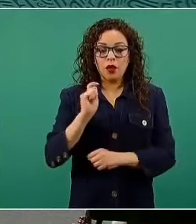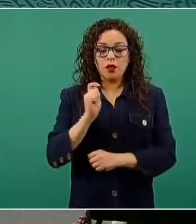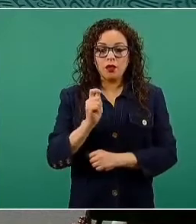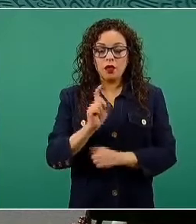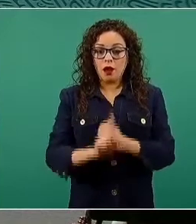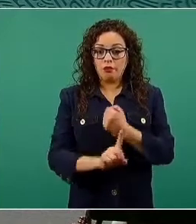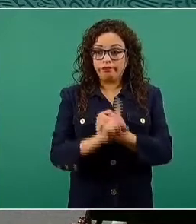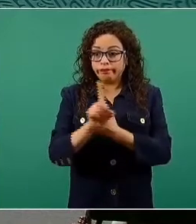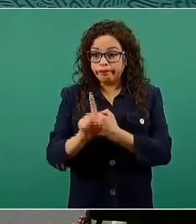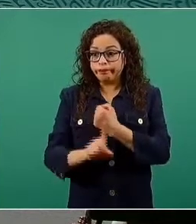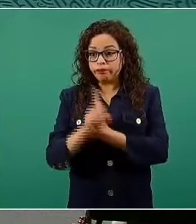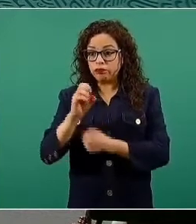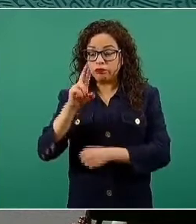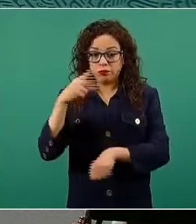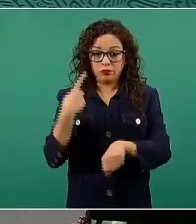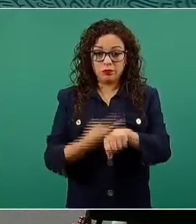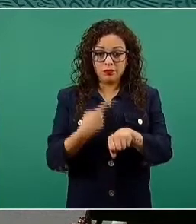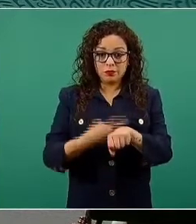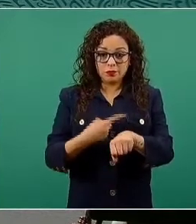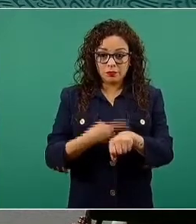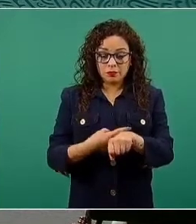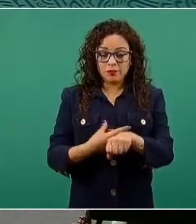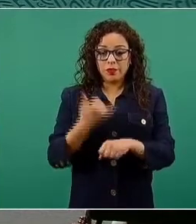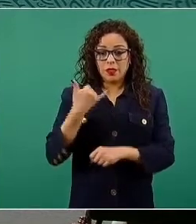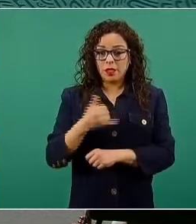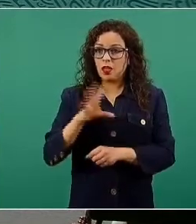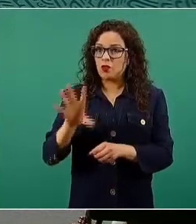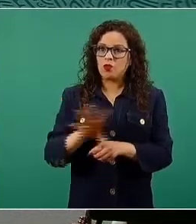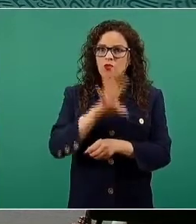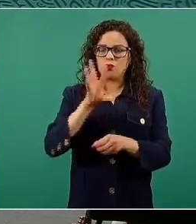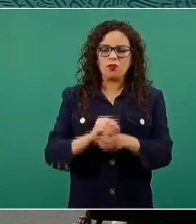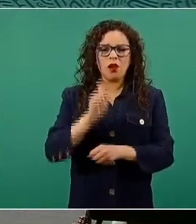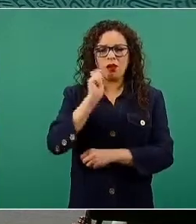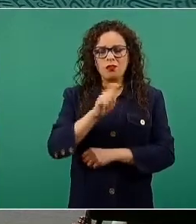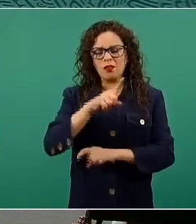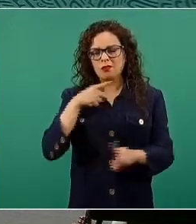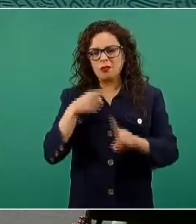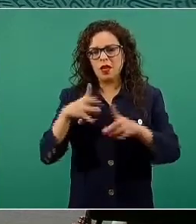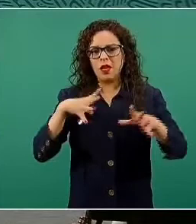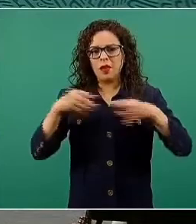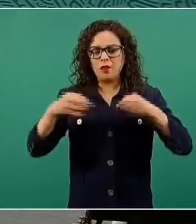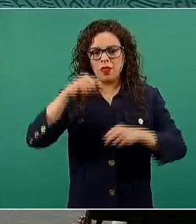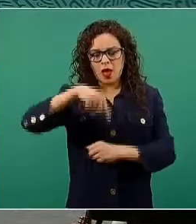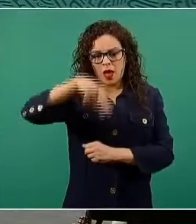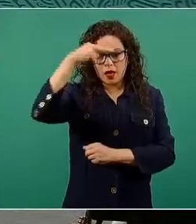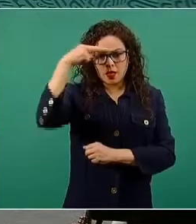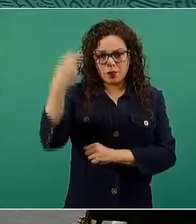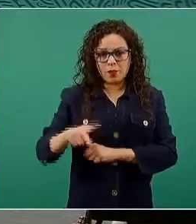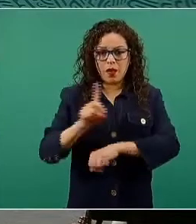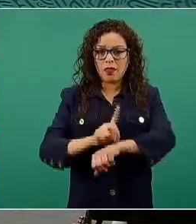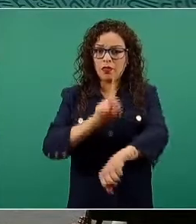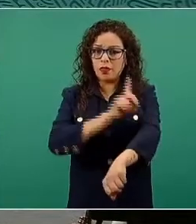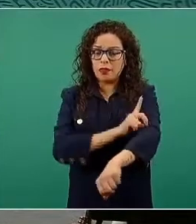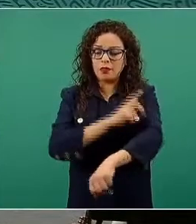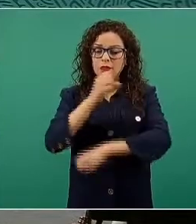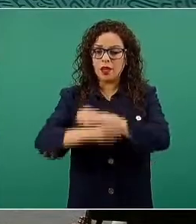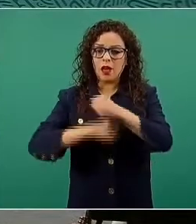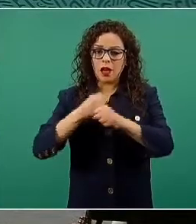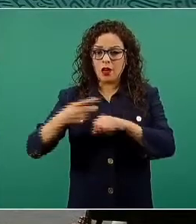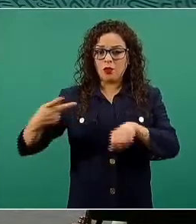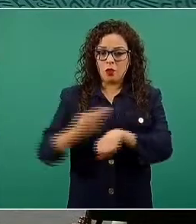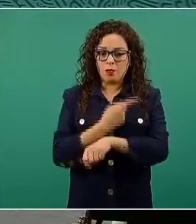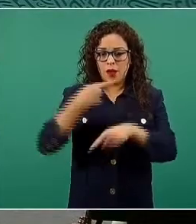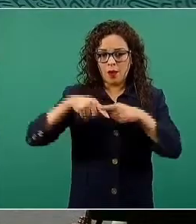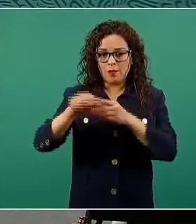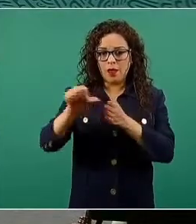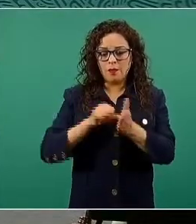complicaciones que produce la enfermedad y para efectos de toda la epidemia en México desde el año pasado, en el mes de febrero, han sido